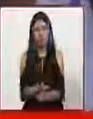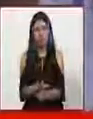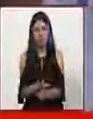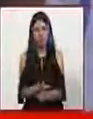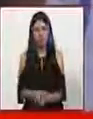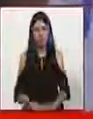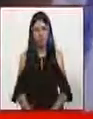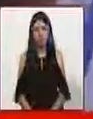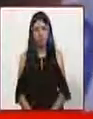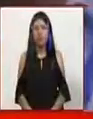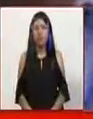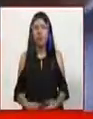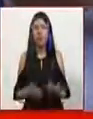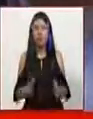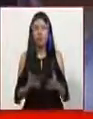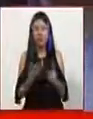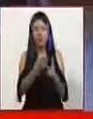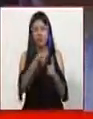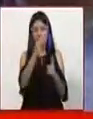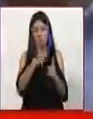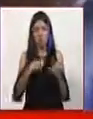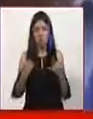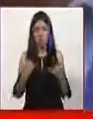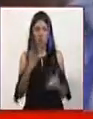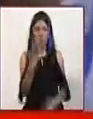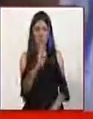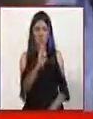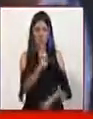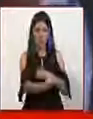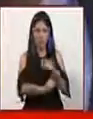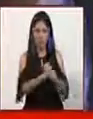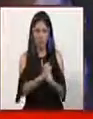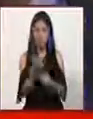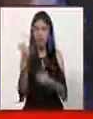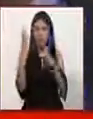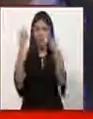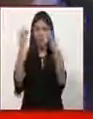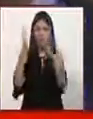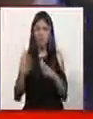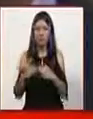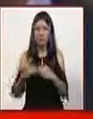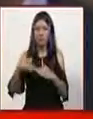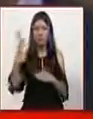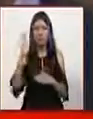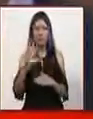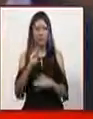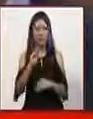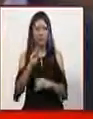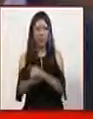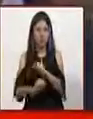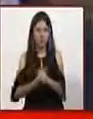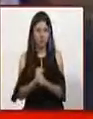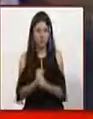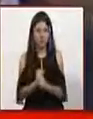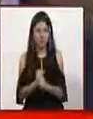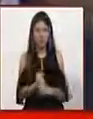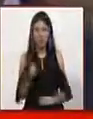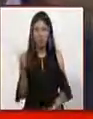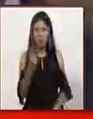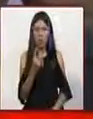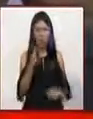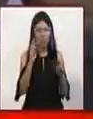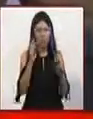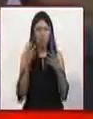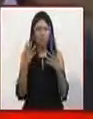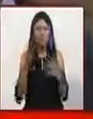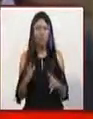Bueno, el alumno tiene 16 años y el otro, el maestro, pasa los 50 años más o menos. Ellos han sido